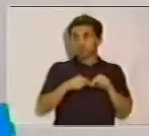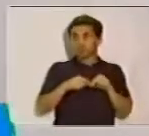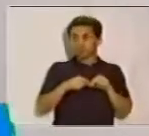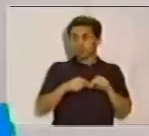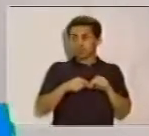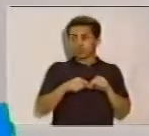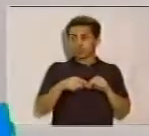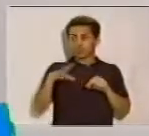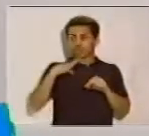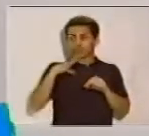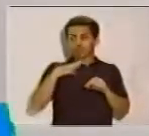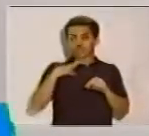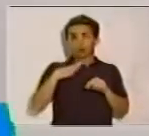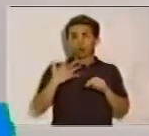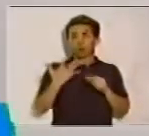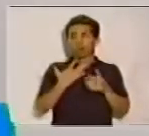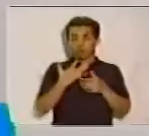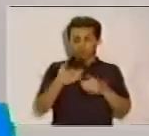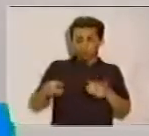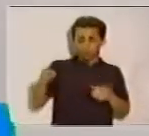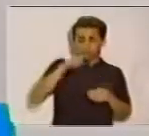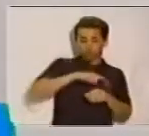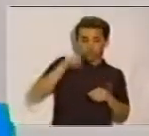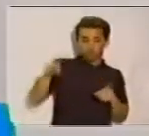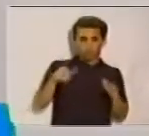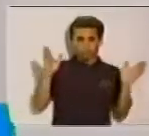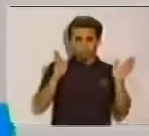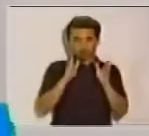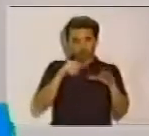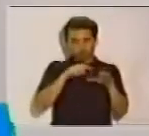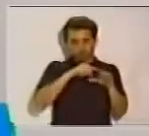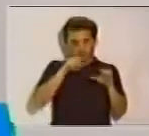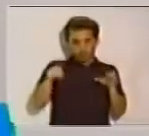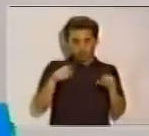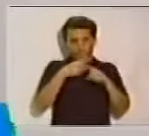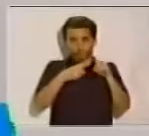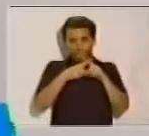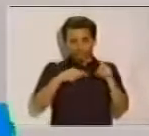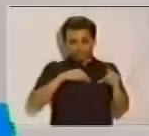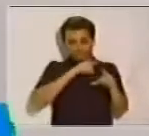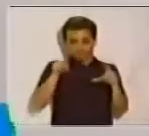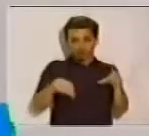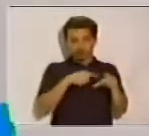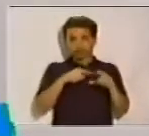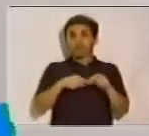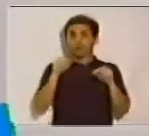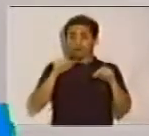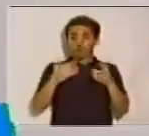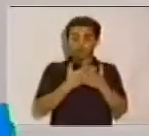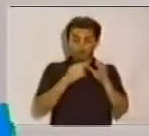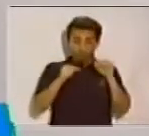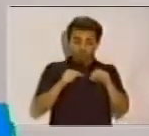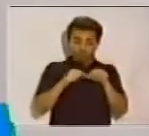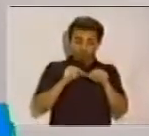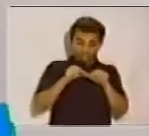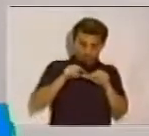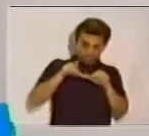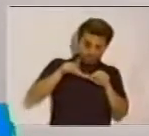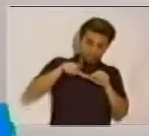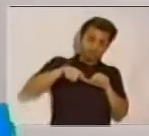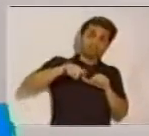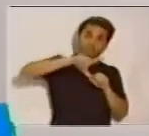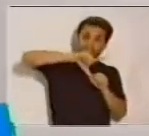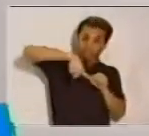logré hacer este segmento de circunferencia. Ahora, con este mismo punto, pero con la abertura hasta aquí del